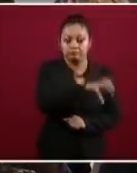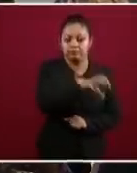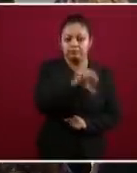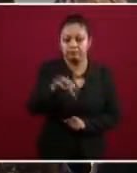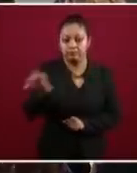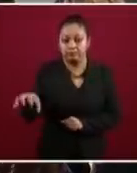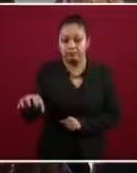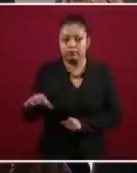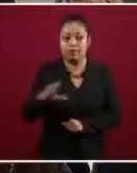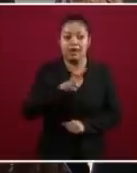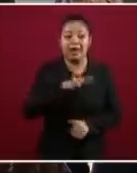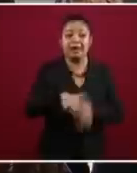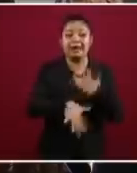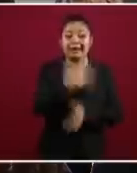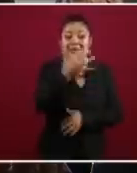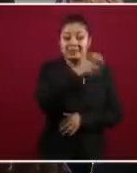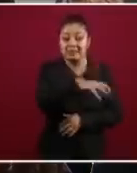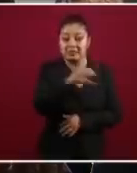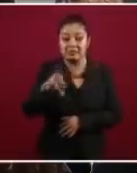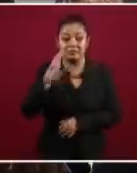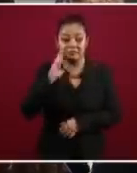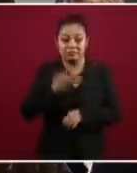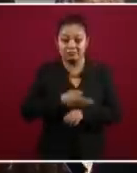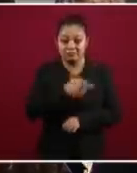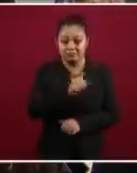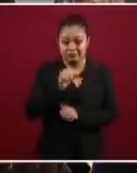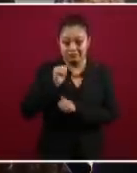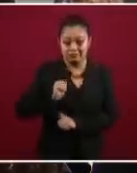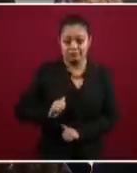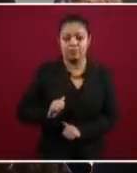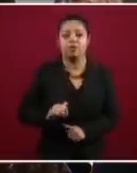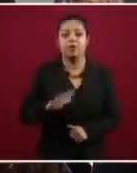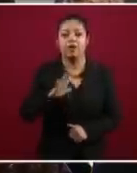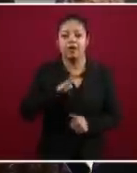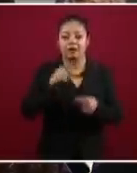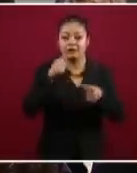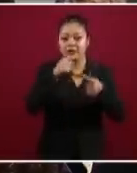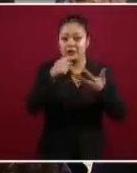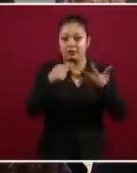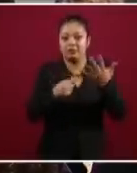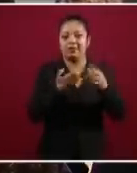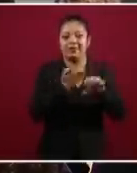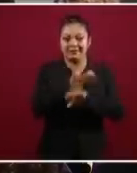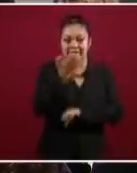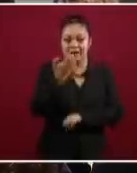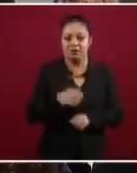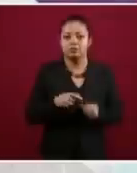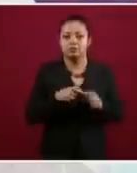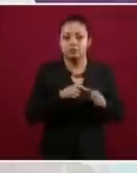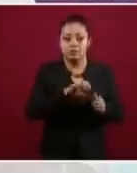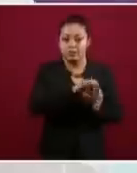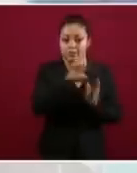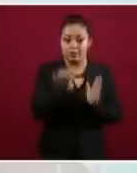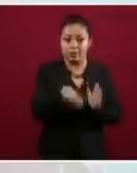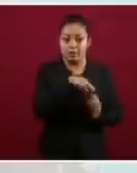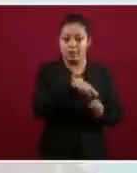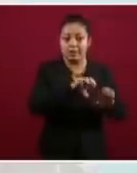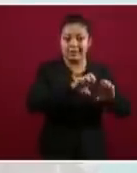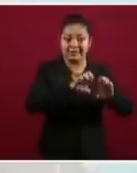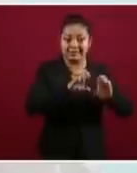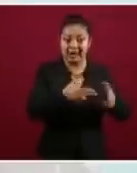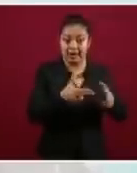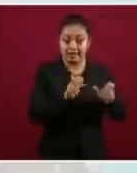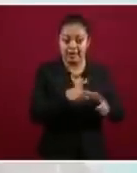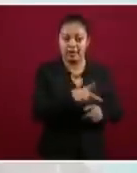estableciendo, estas 15 sedes, en las 5 entidades federativas. En el caso de Chiapas, hemos definido